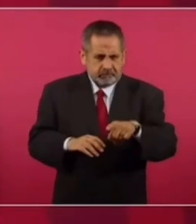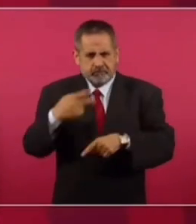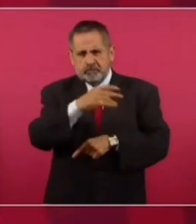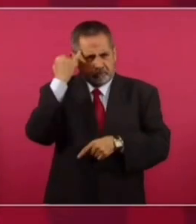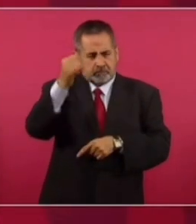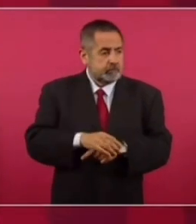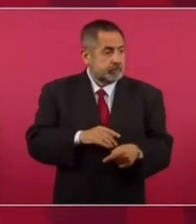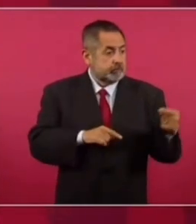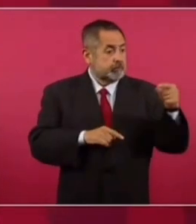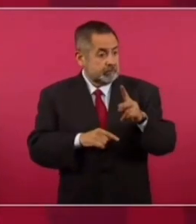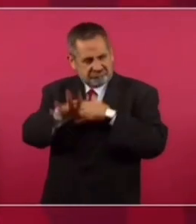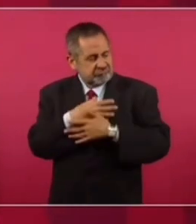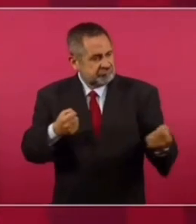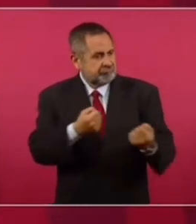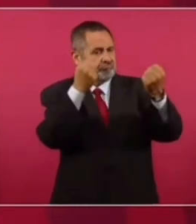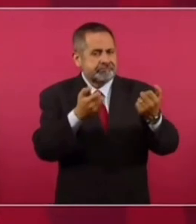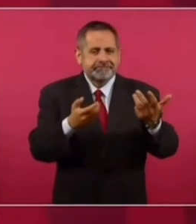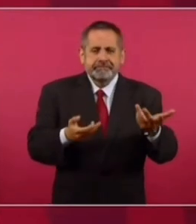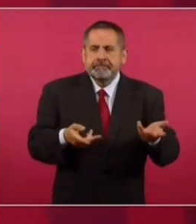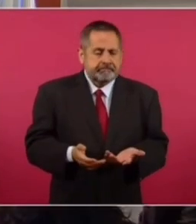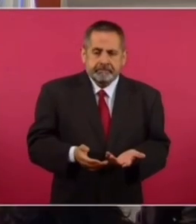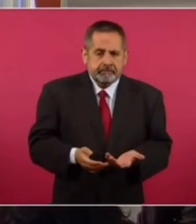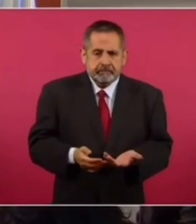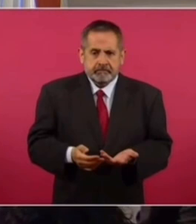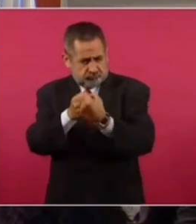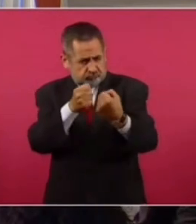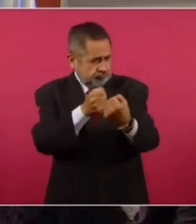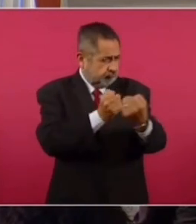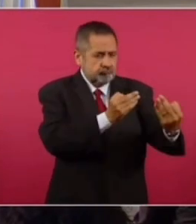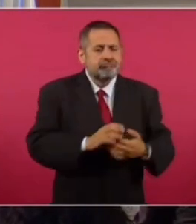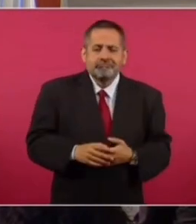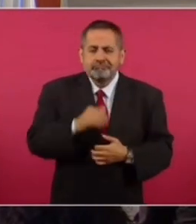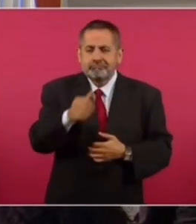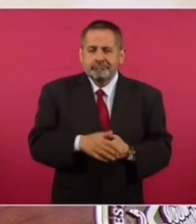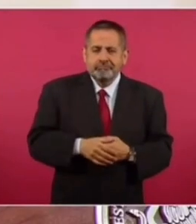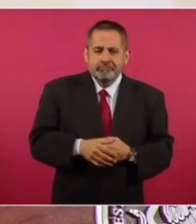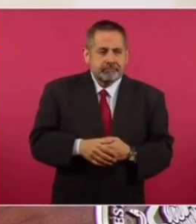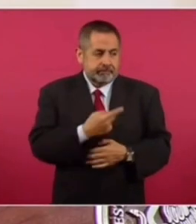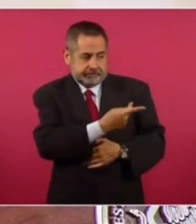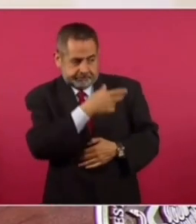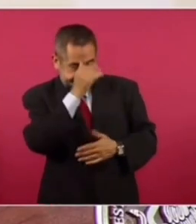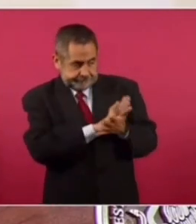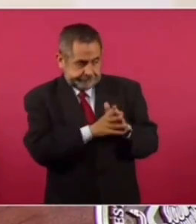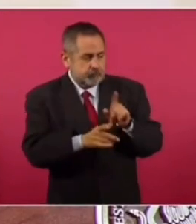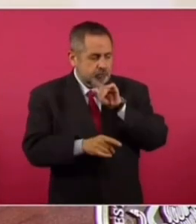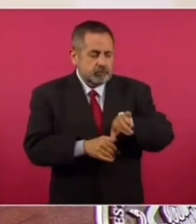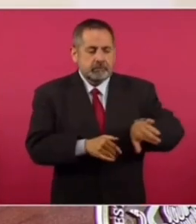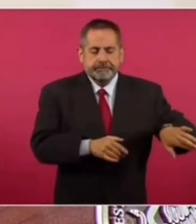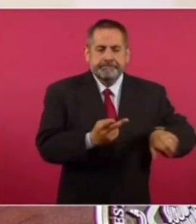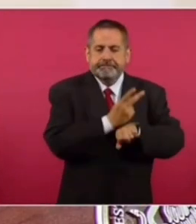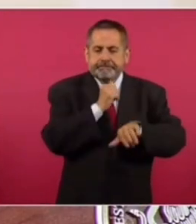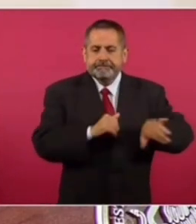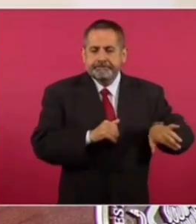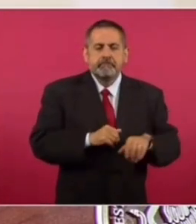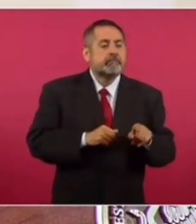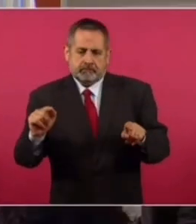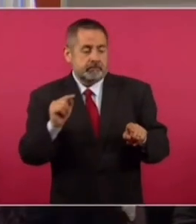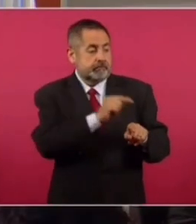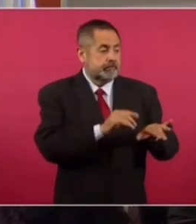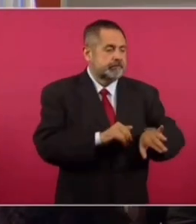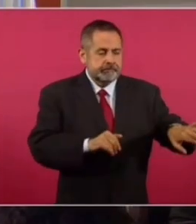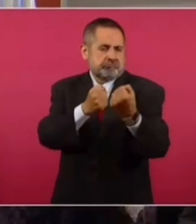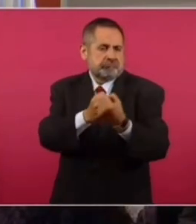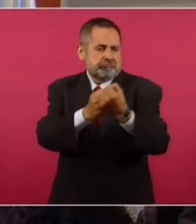responder a la prensa con la violencia pero ni siquiera parejo sino con los que tenía acuerdos del gobierno con garcía luna